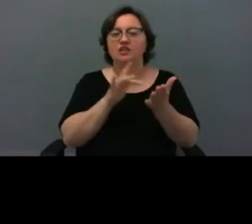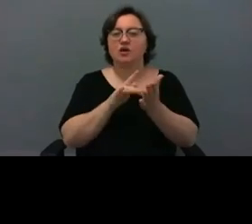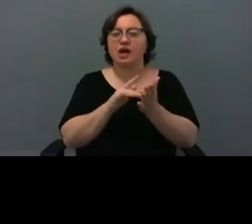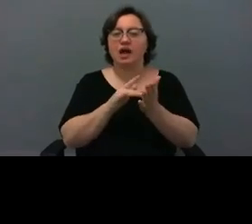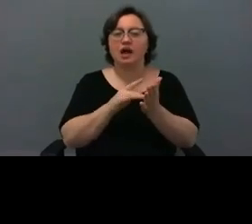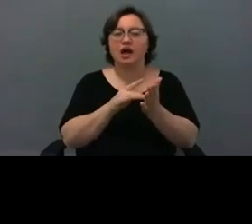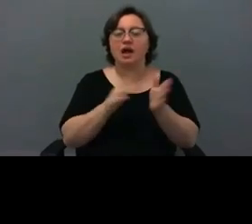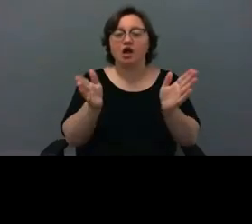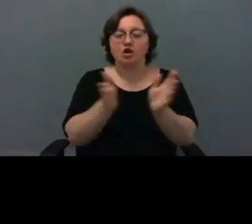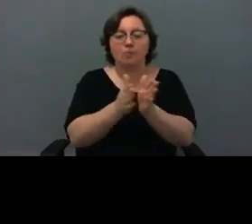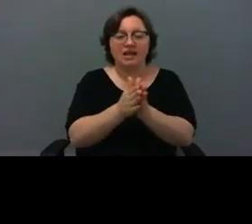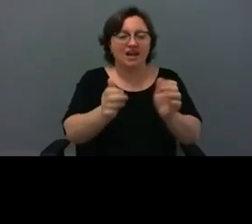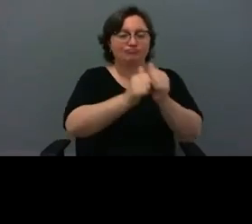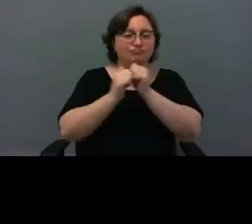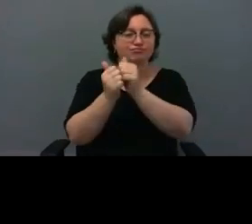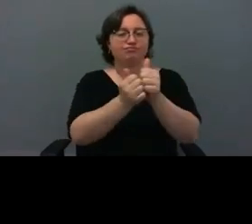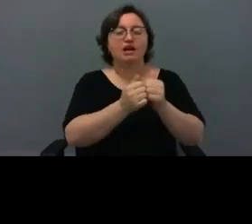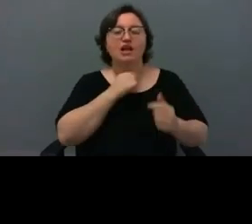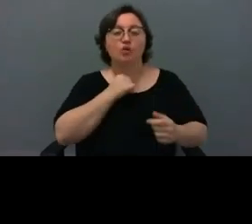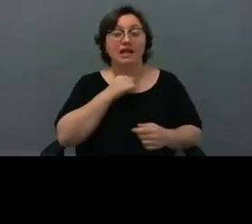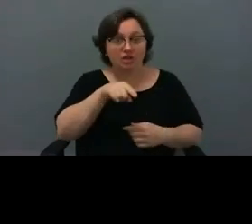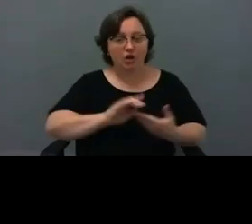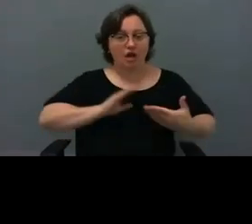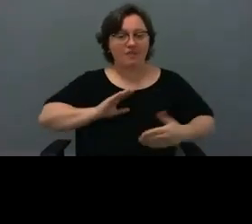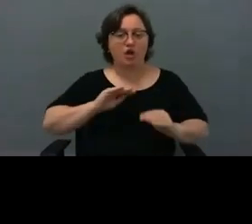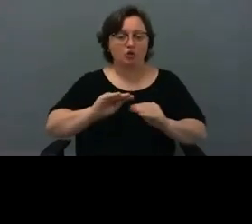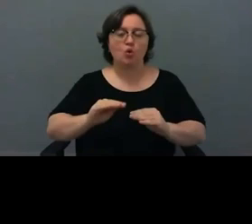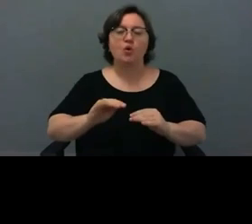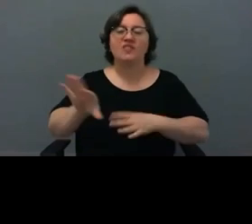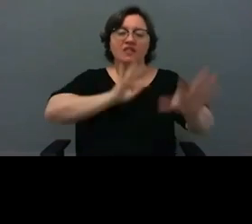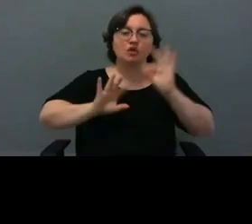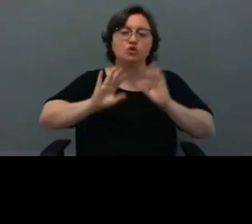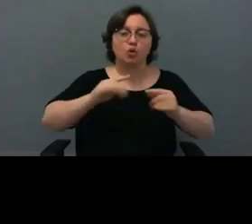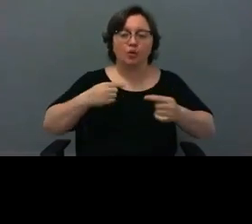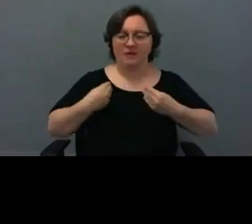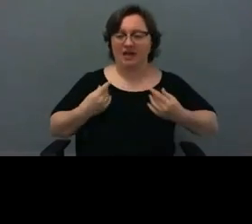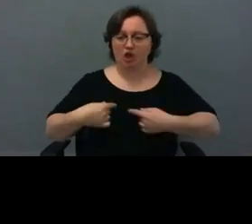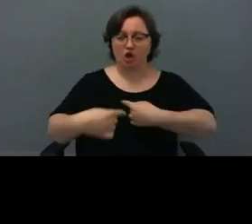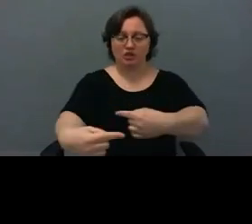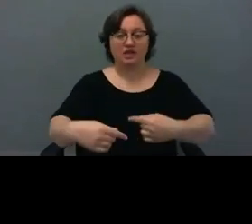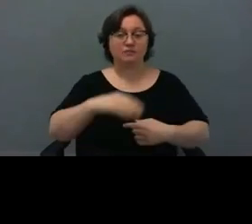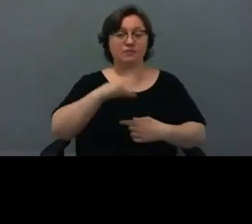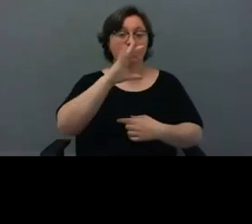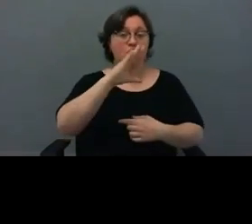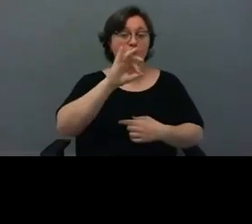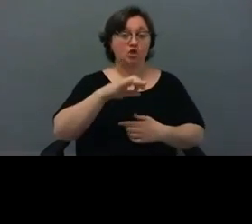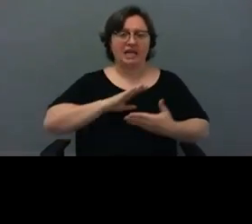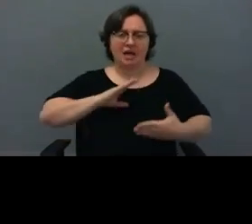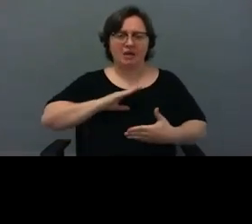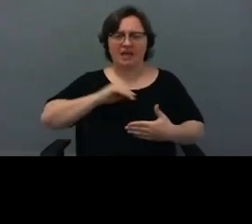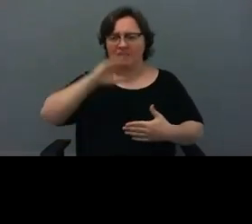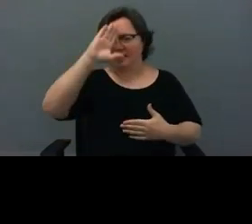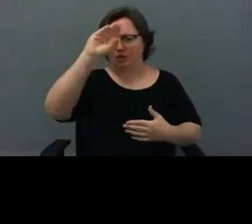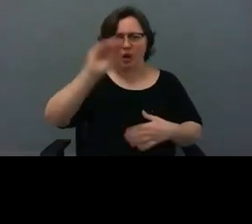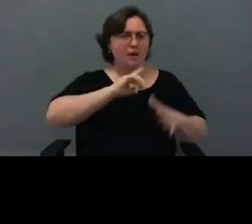Bueno, pues esas son sus capacidades y esas son sus decisiones del día a día. En el caso de Concha, una mujer con capacidad capacidad